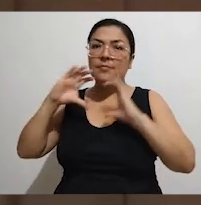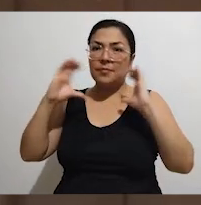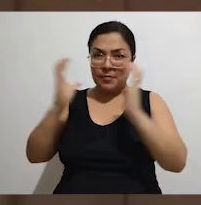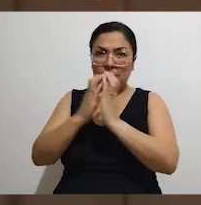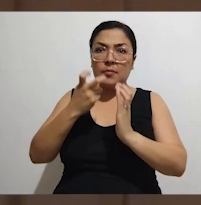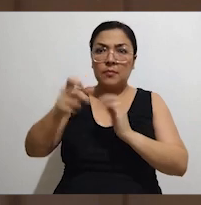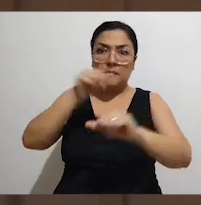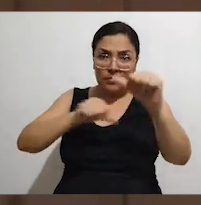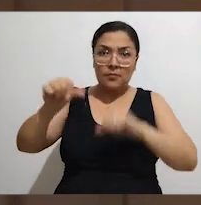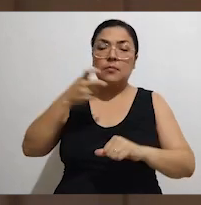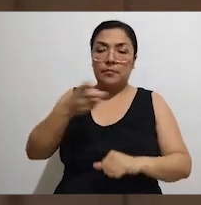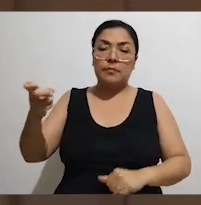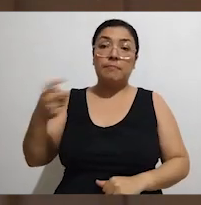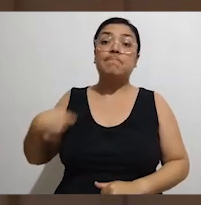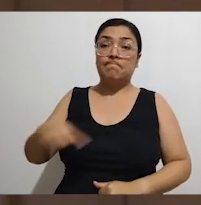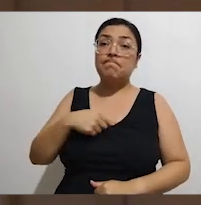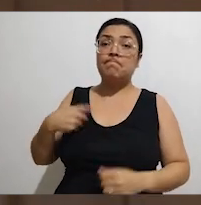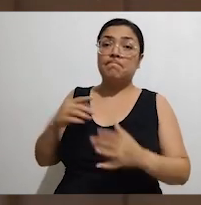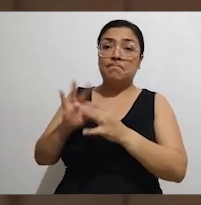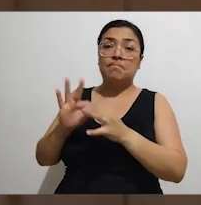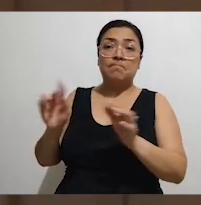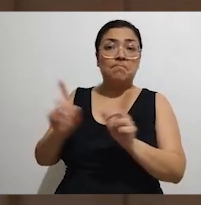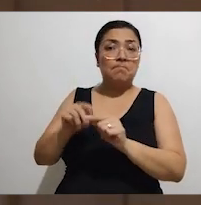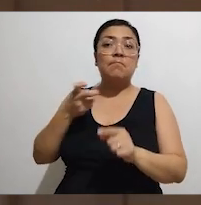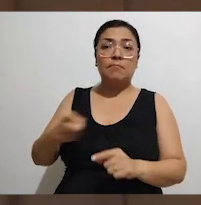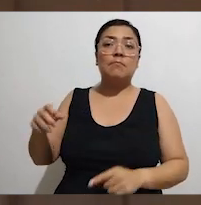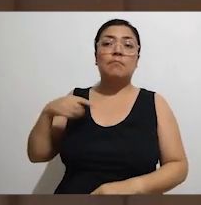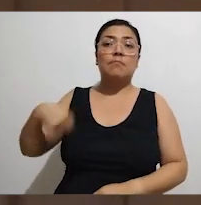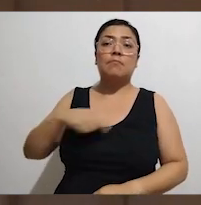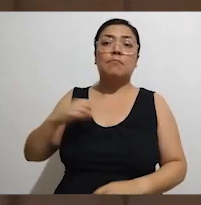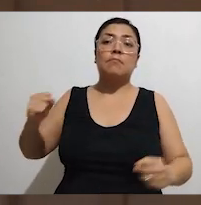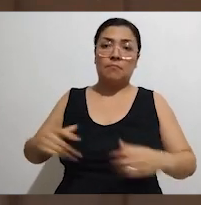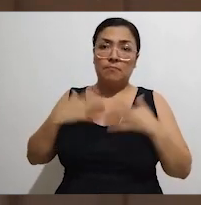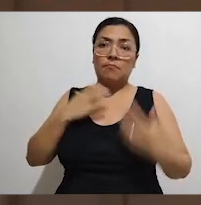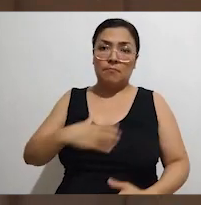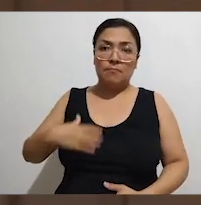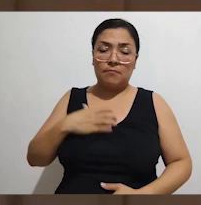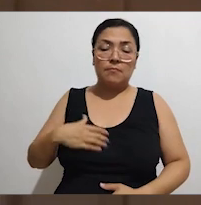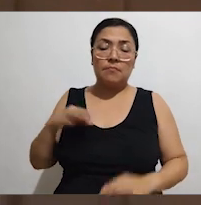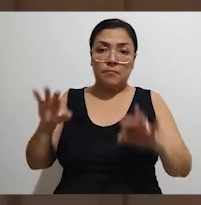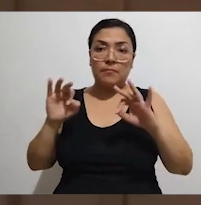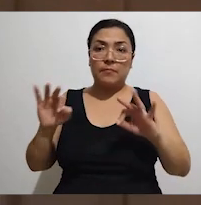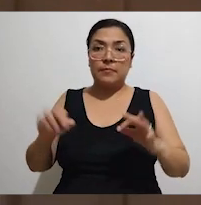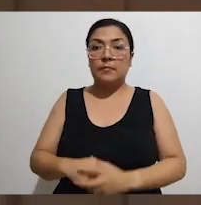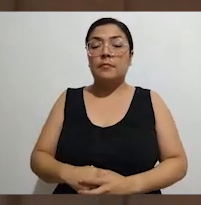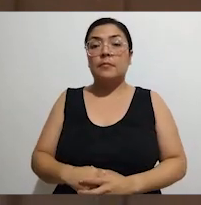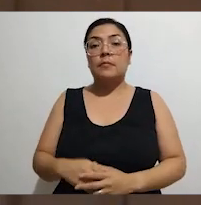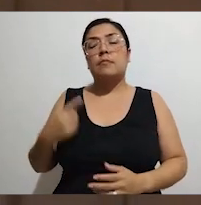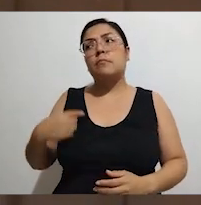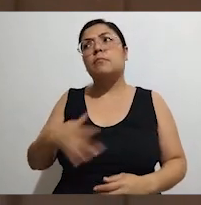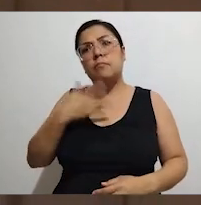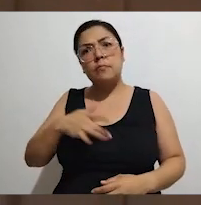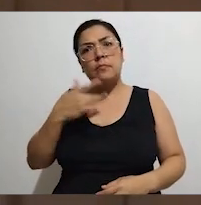del Estado de Coahuila. Así que en resumen nos fue muy bien, tuvimos una excelente participación y sobre todo unas elecciones